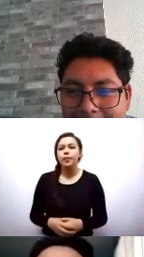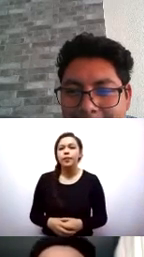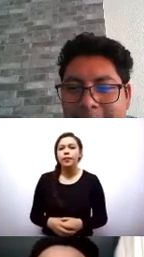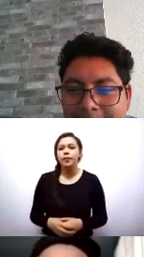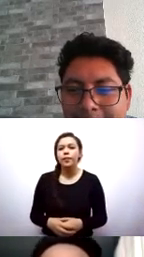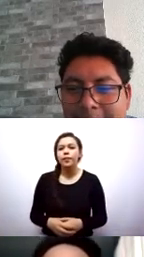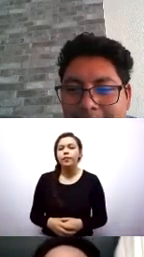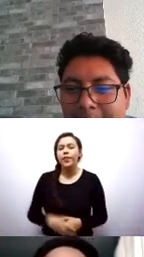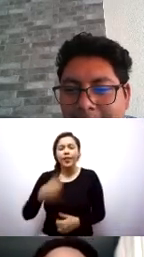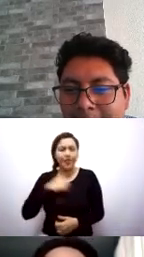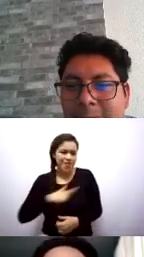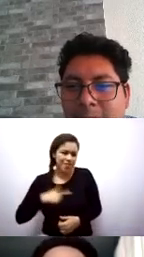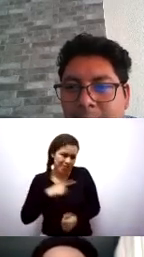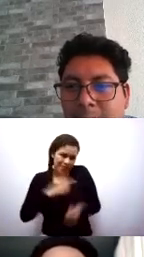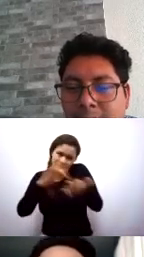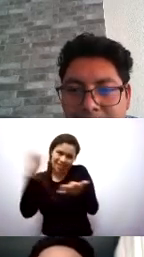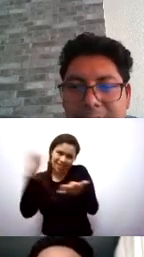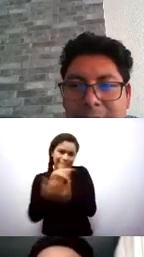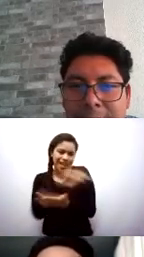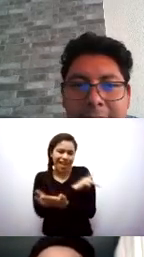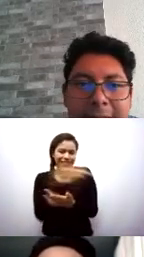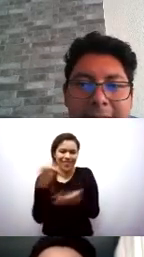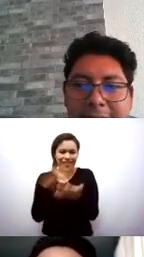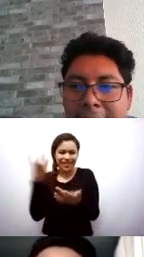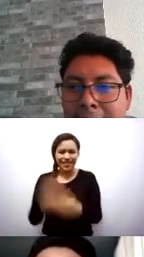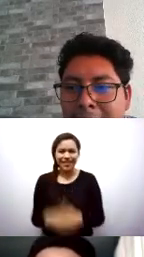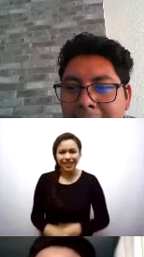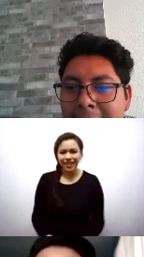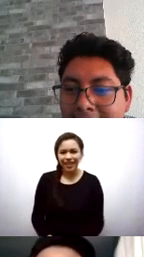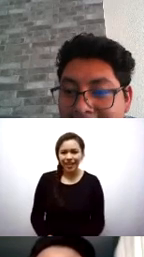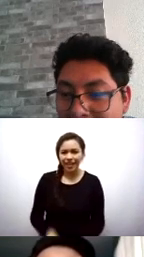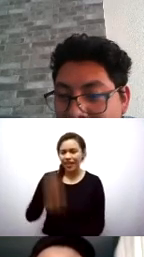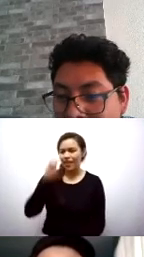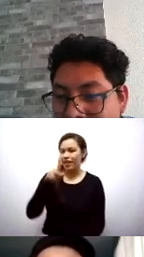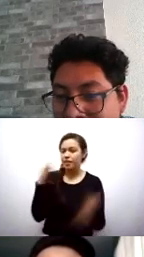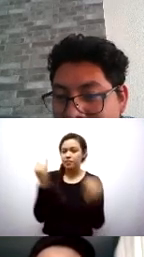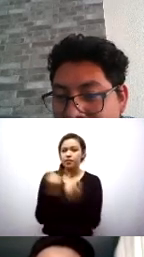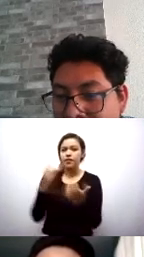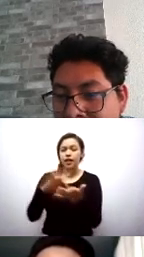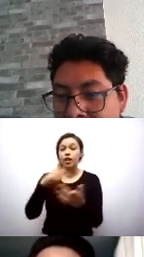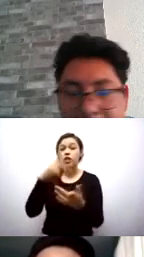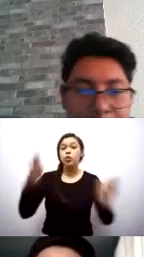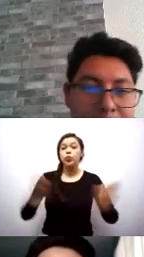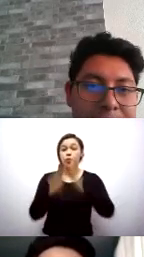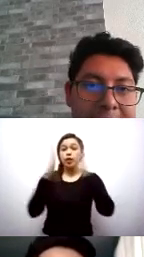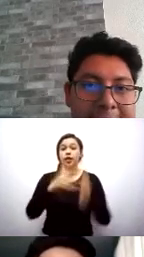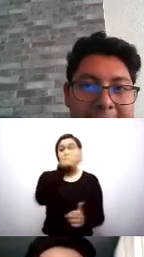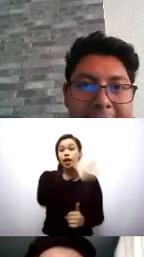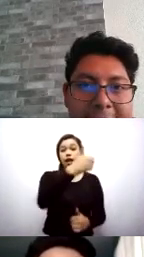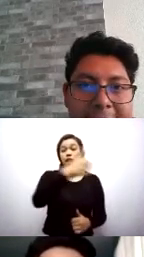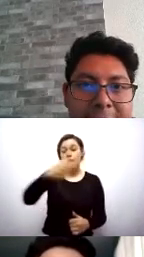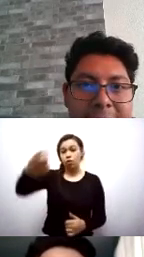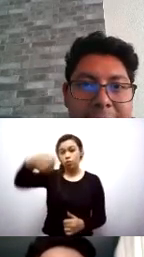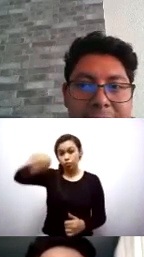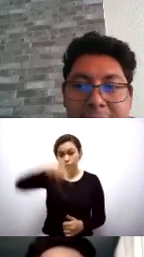Es un gusto y muchísimas gracias a todos. Okay. De igual manera, agradecemos su participación de cada una y uno de ustedes en